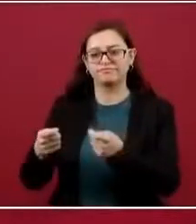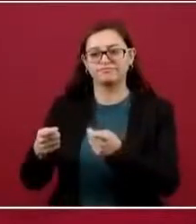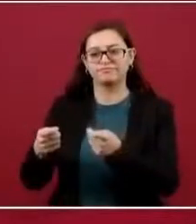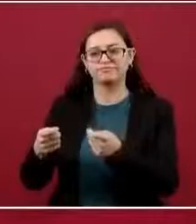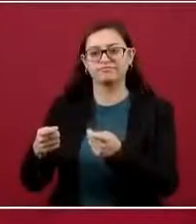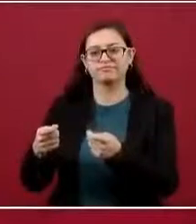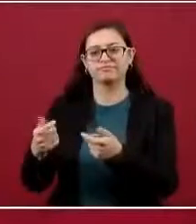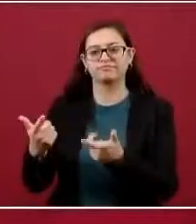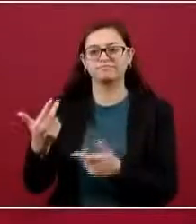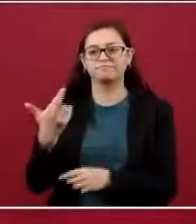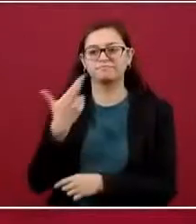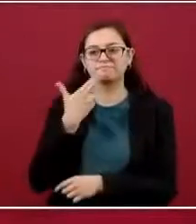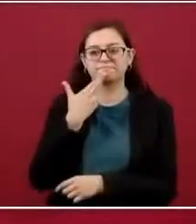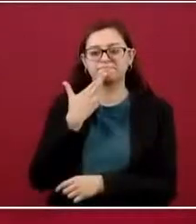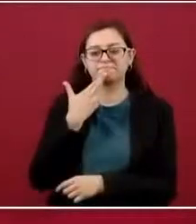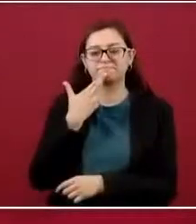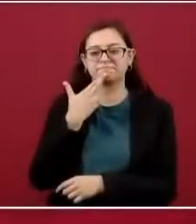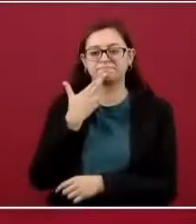como la mejor